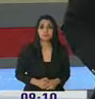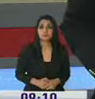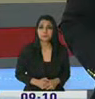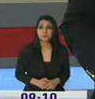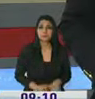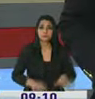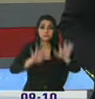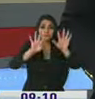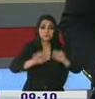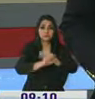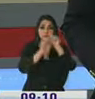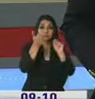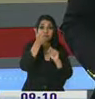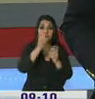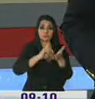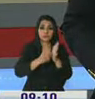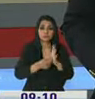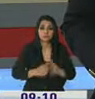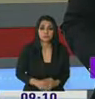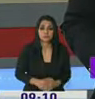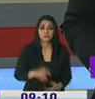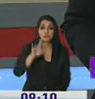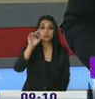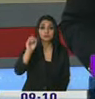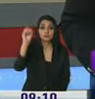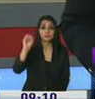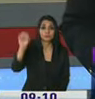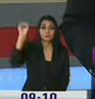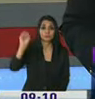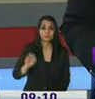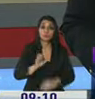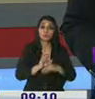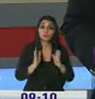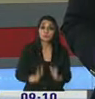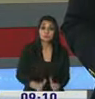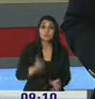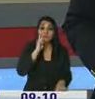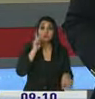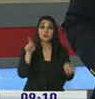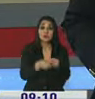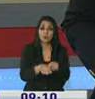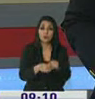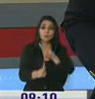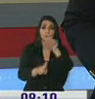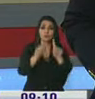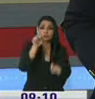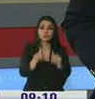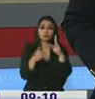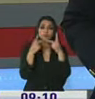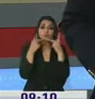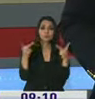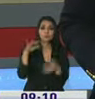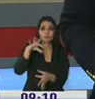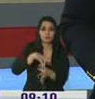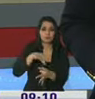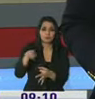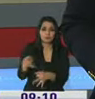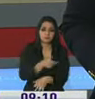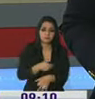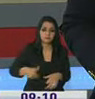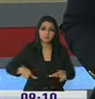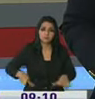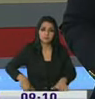9 de la mañana con 10 minutos y más del 80% de los ecuatorianos está de acuerdo con la realización de la consulta popular convocada por el